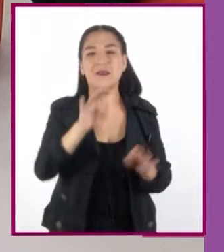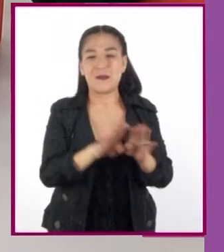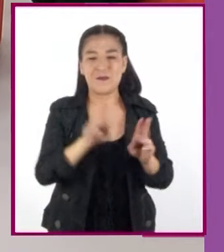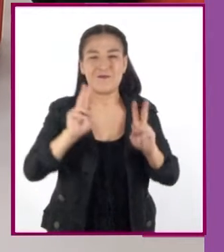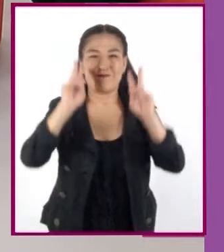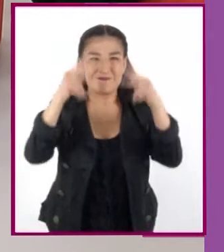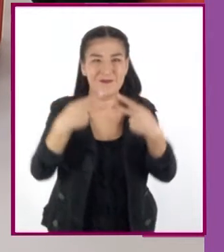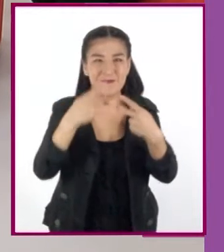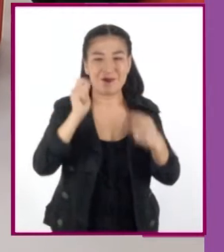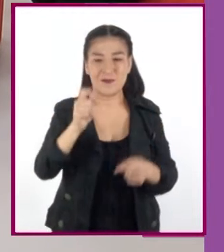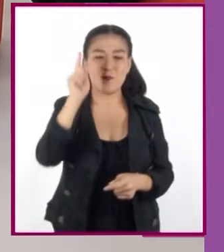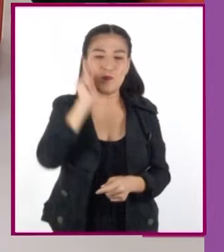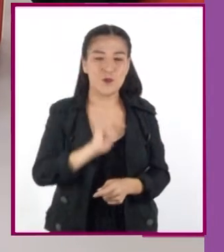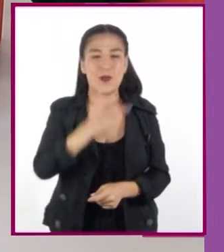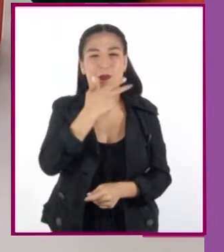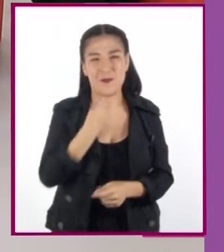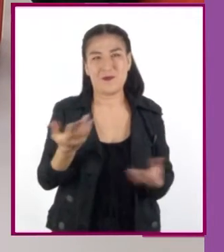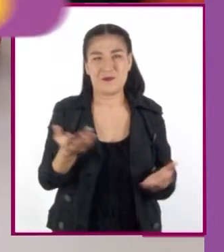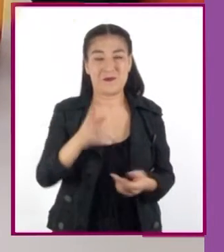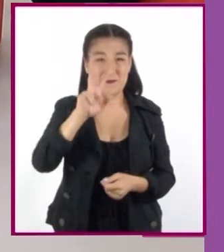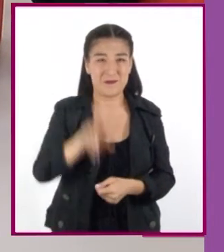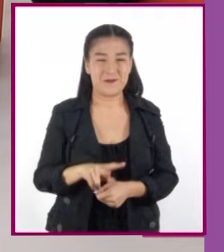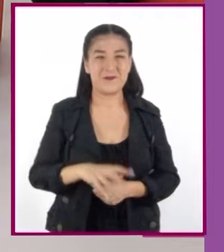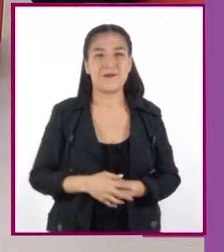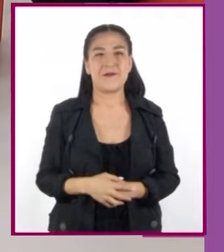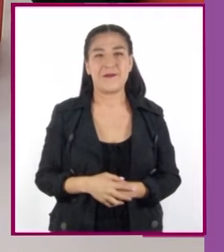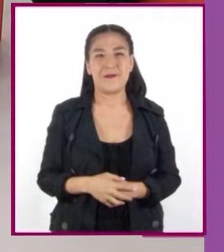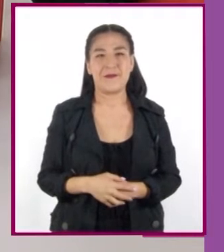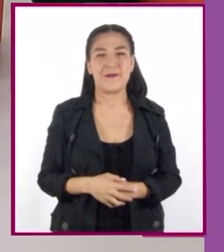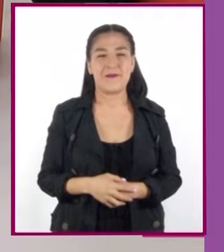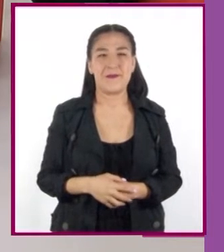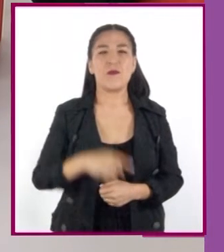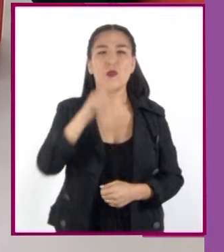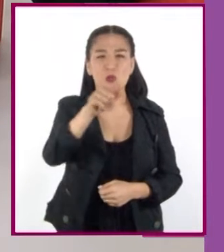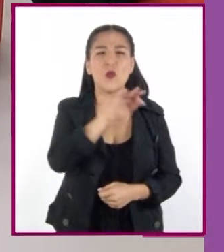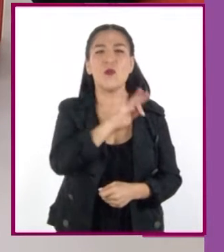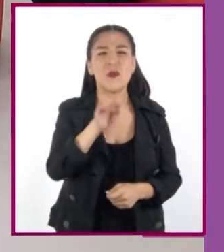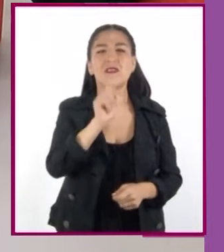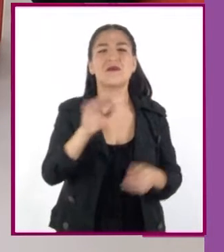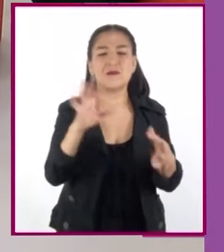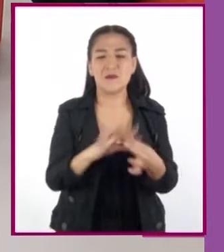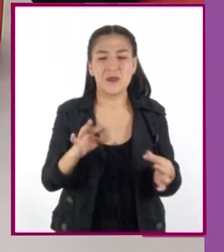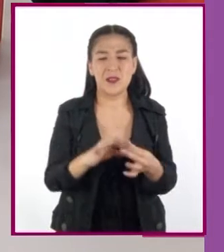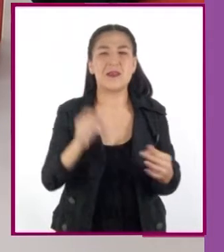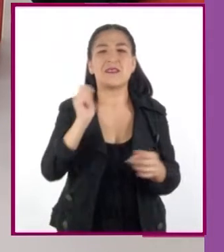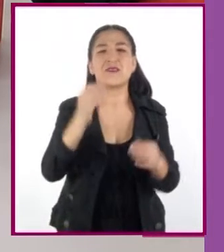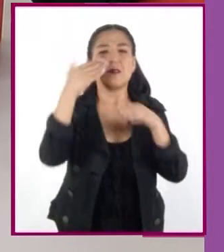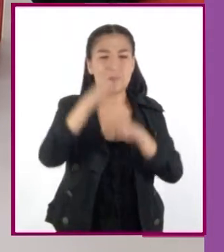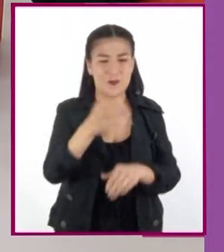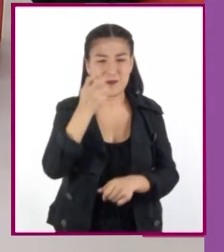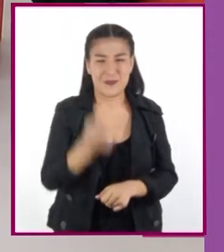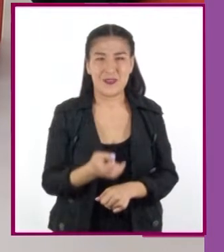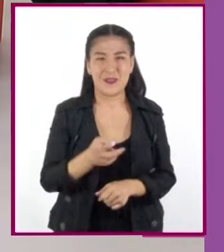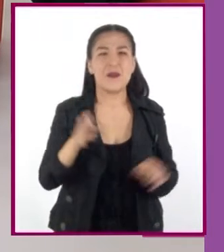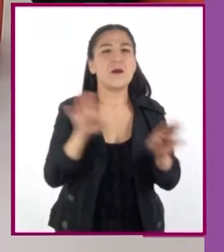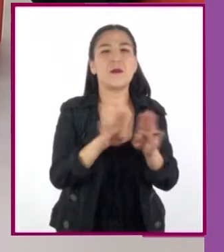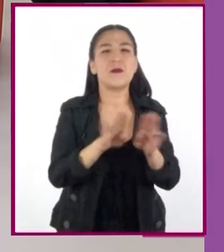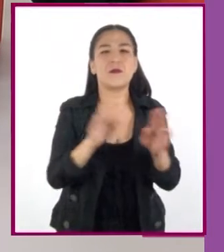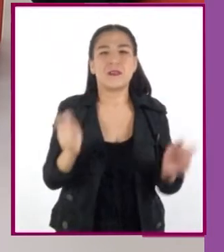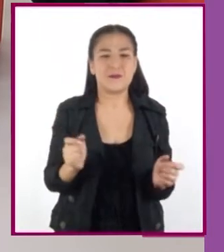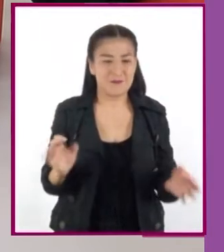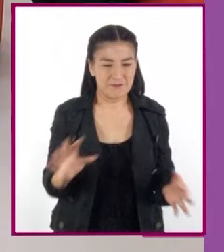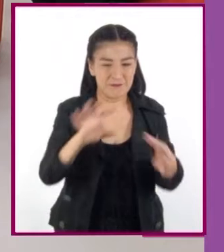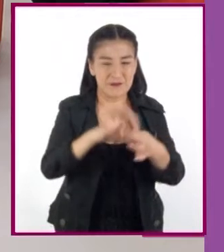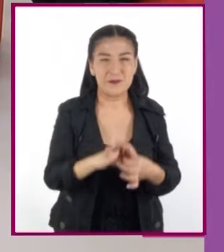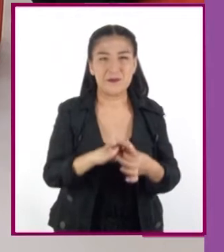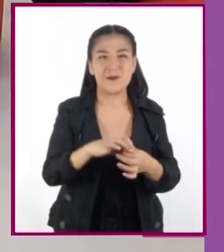lo femenino y lo masculino, ¿cierto? ¿Puedes explicarnos un poco más sobre esto y cómo se relaciona con